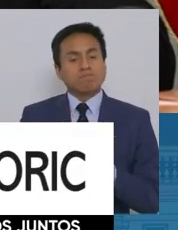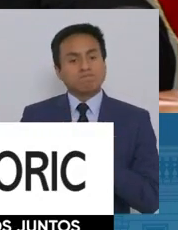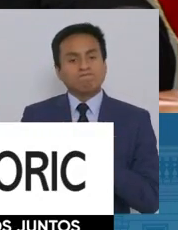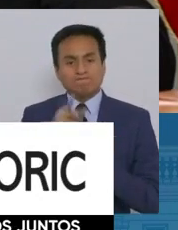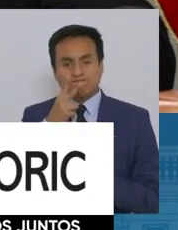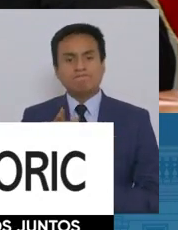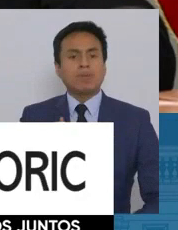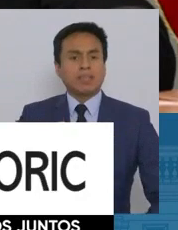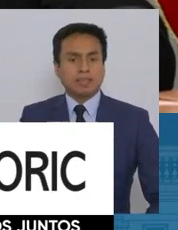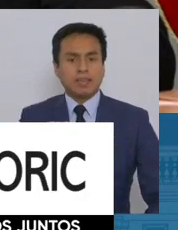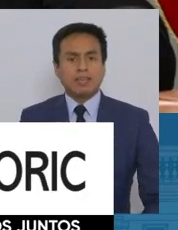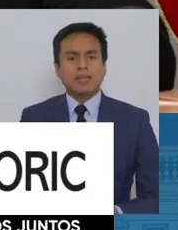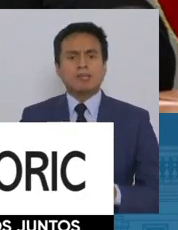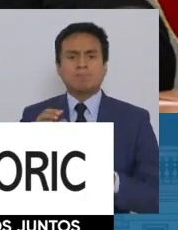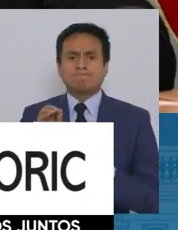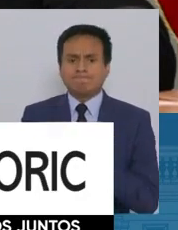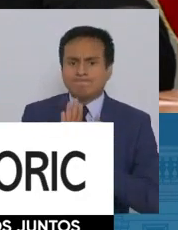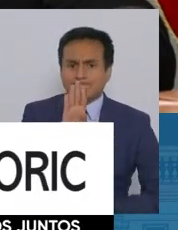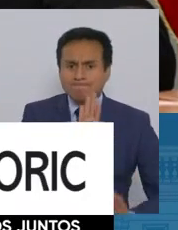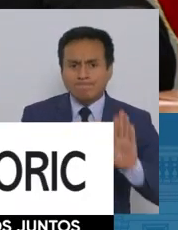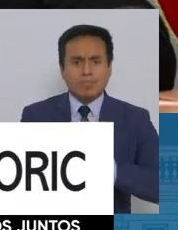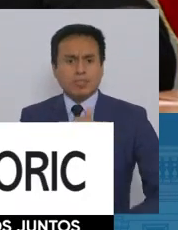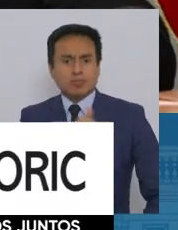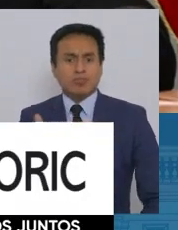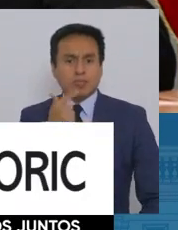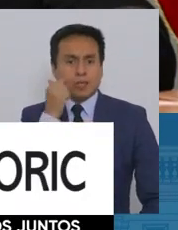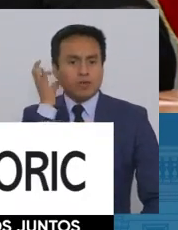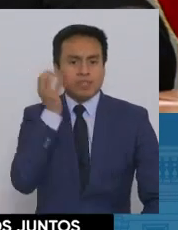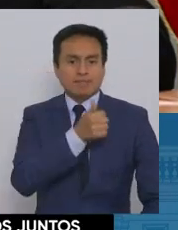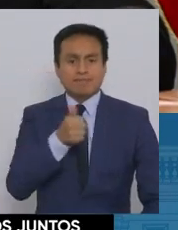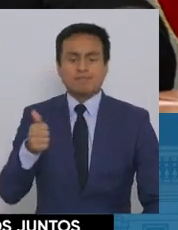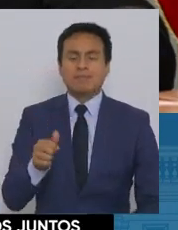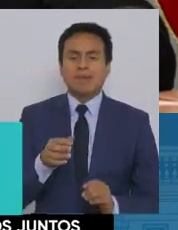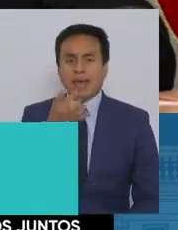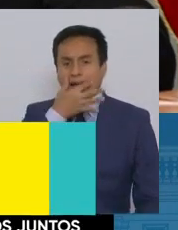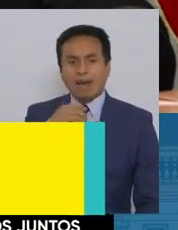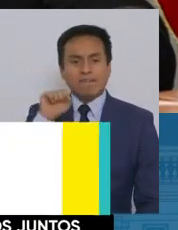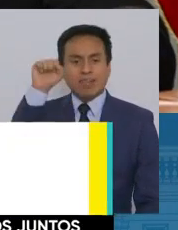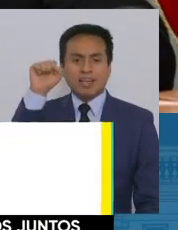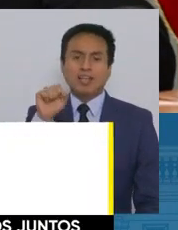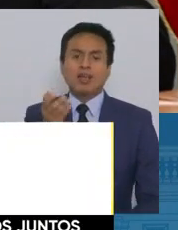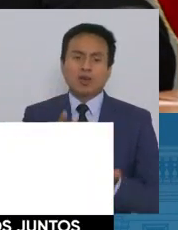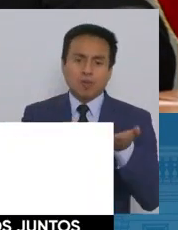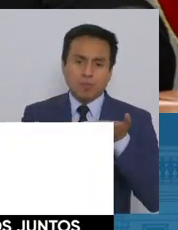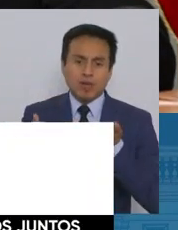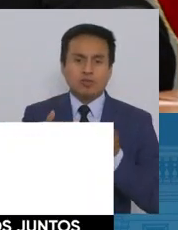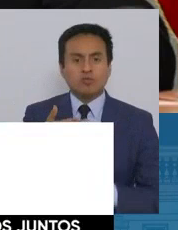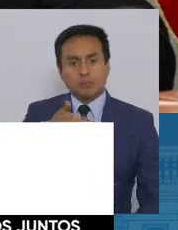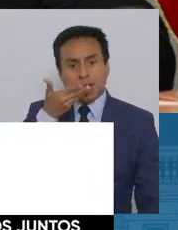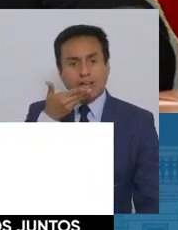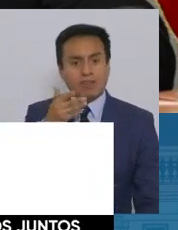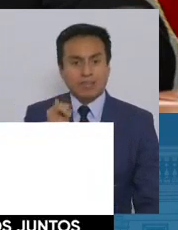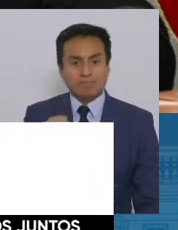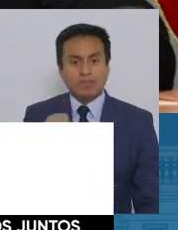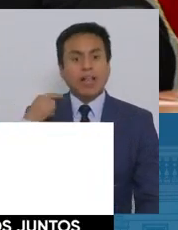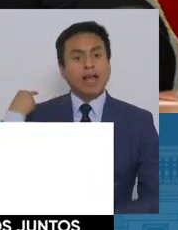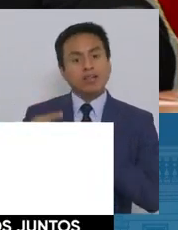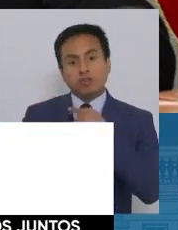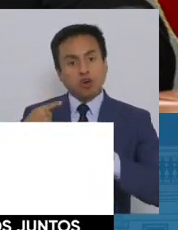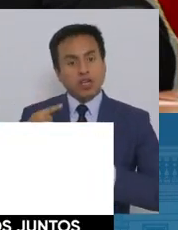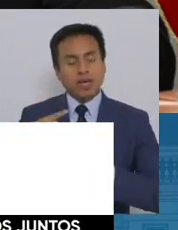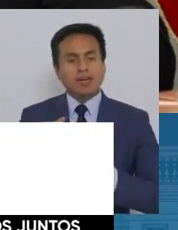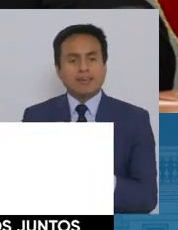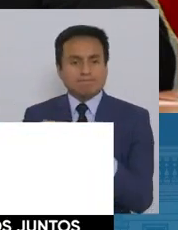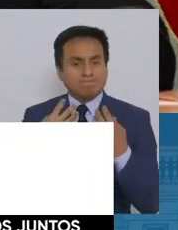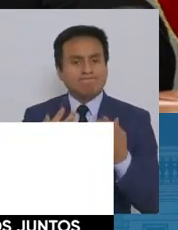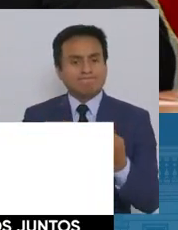que mantener y reforzar y cuidar entre todos y todas. Gabriel, comparto plenamente sus palabras y la historia nos ha